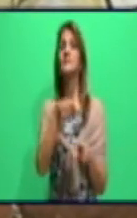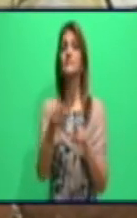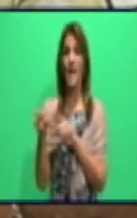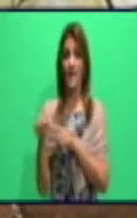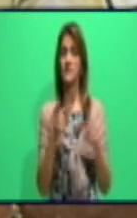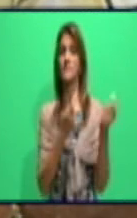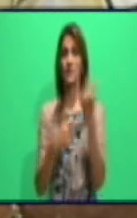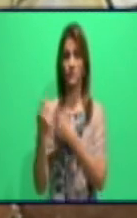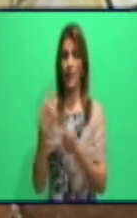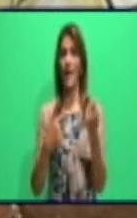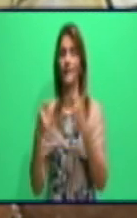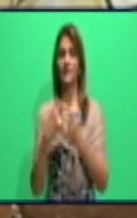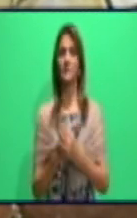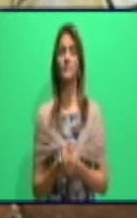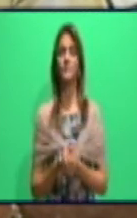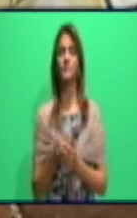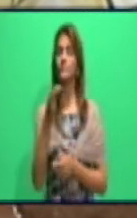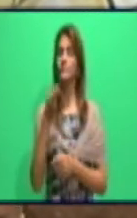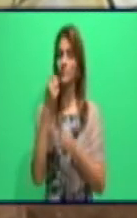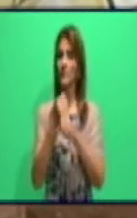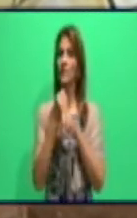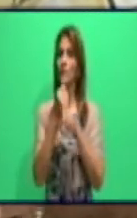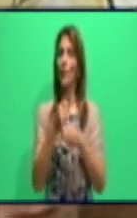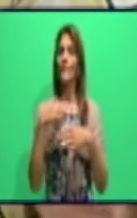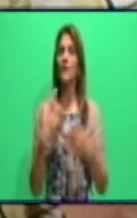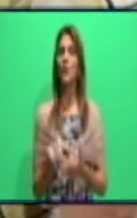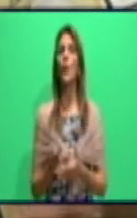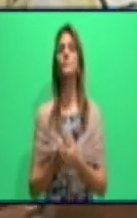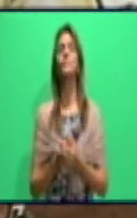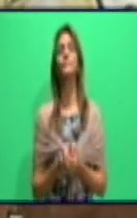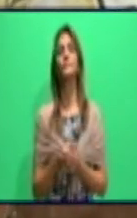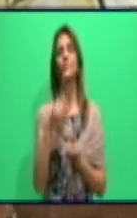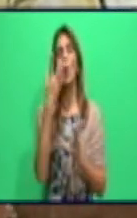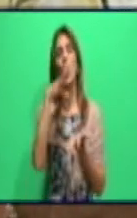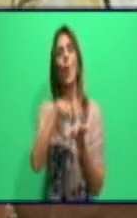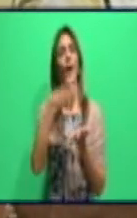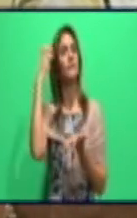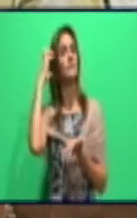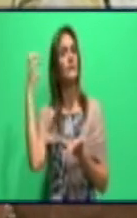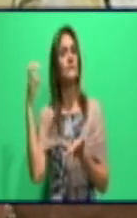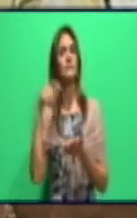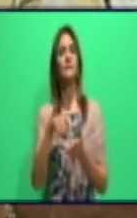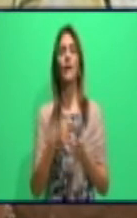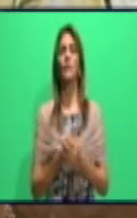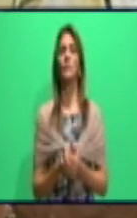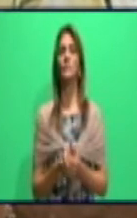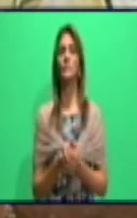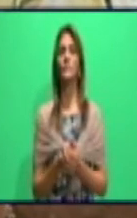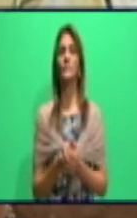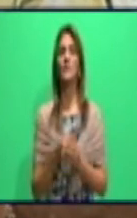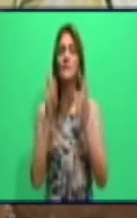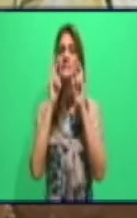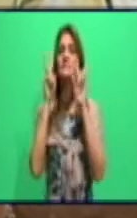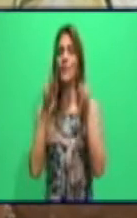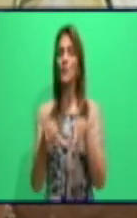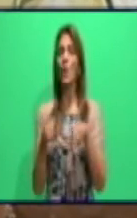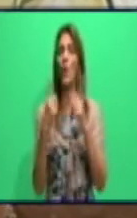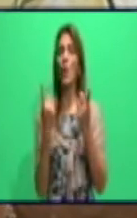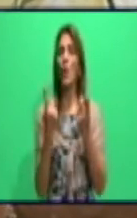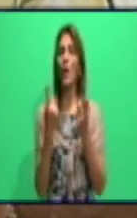pilón en el porvenir bueno las amo nada y de la canasta de la canasta un núcleo se le cobró 150 por encima de lo que hay a cobrarse